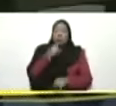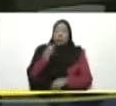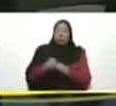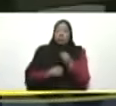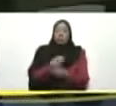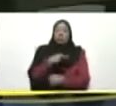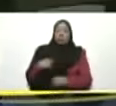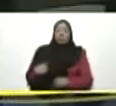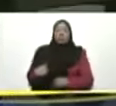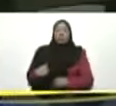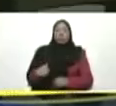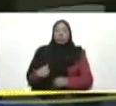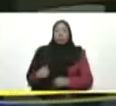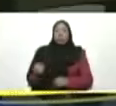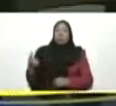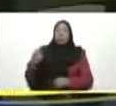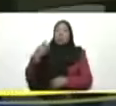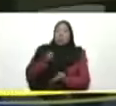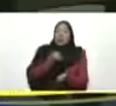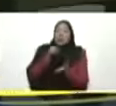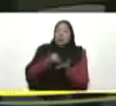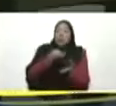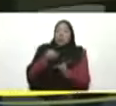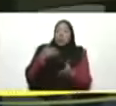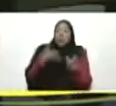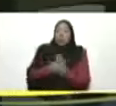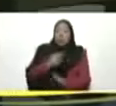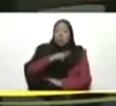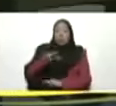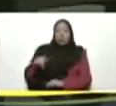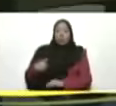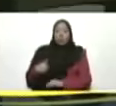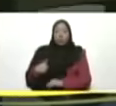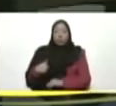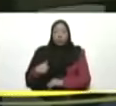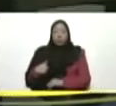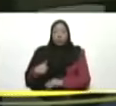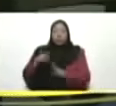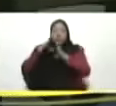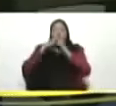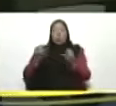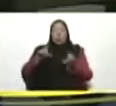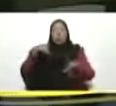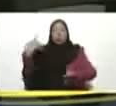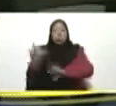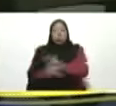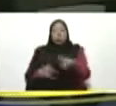daba. Iba siempre al frente de sus tropas, en todas las batallas.